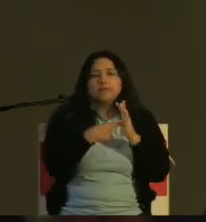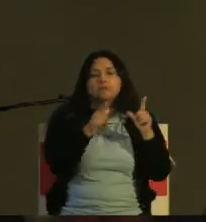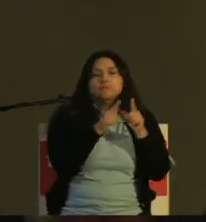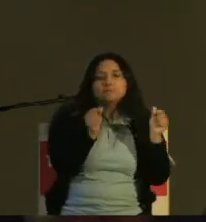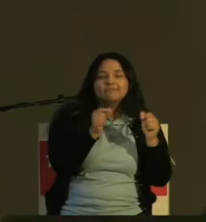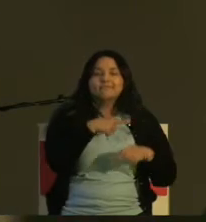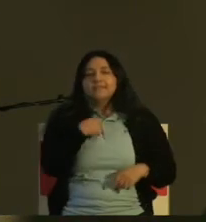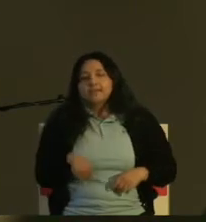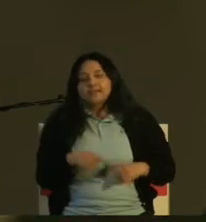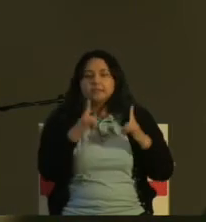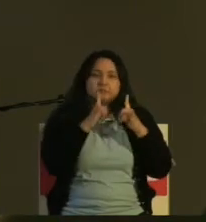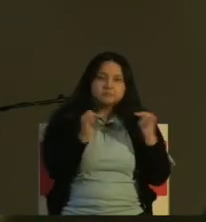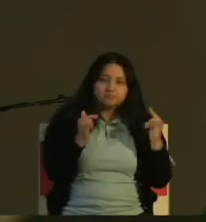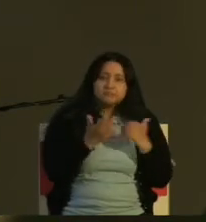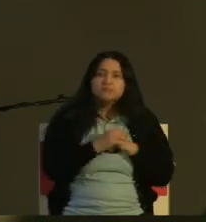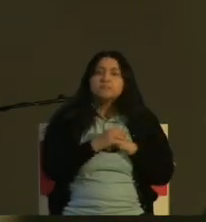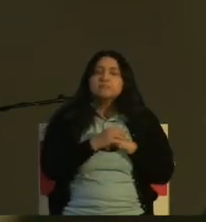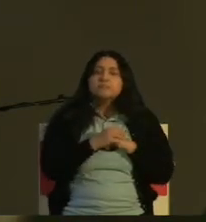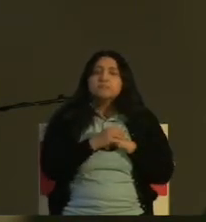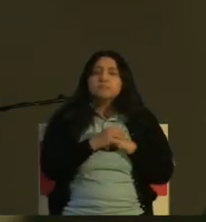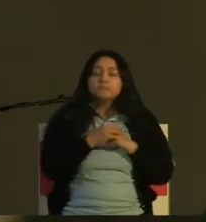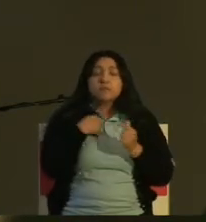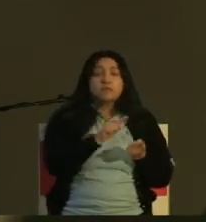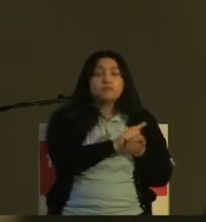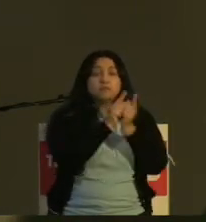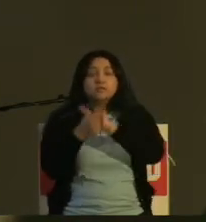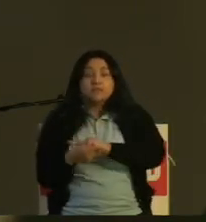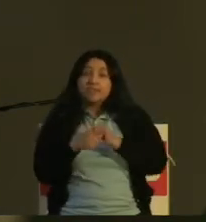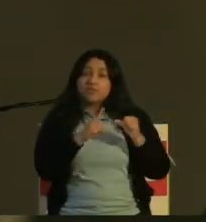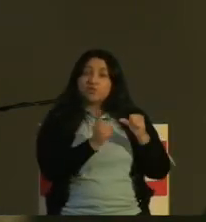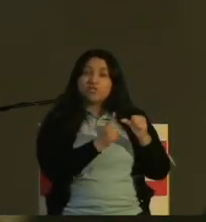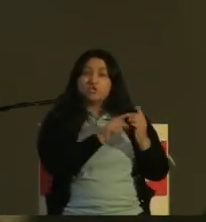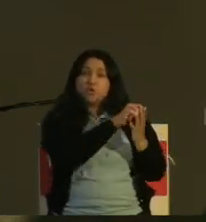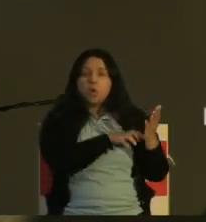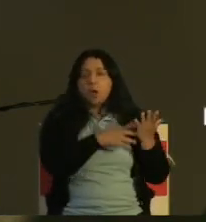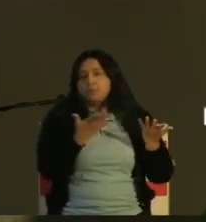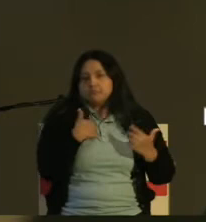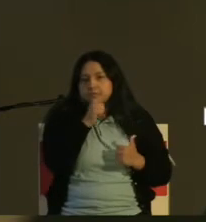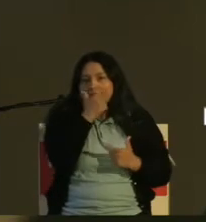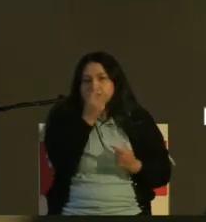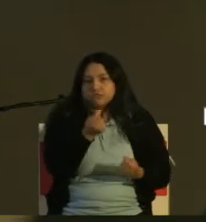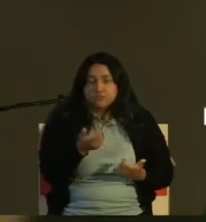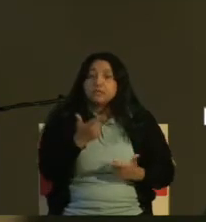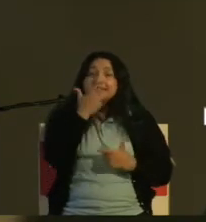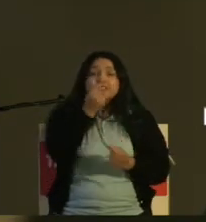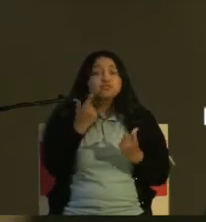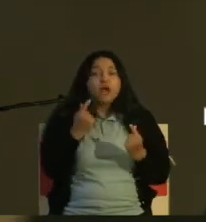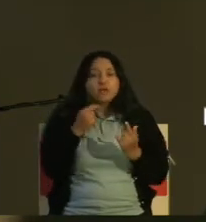etc., y yo no pido el original, no me interesa el original. A mí me interesa que haya una